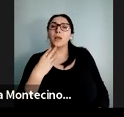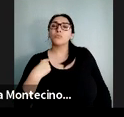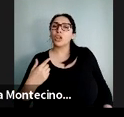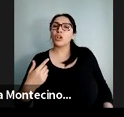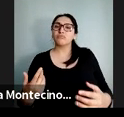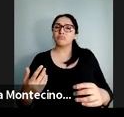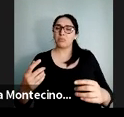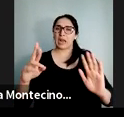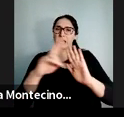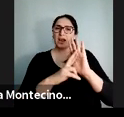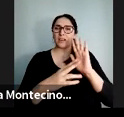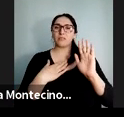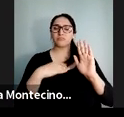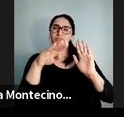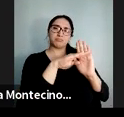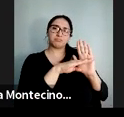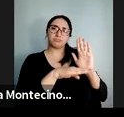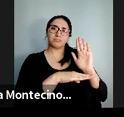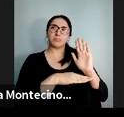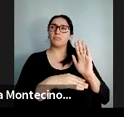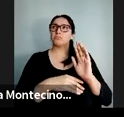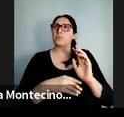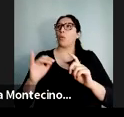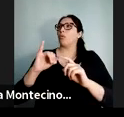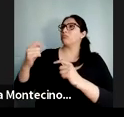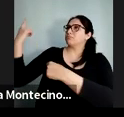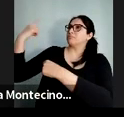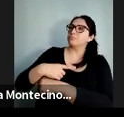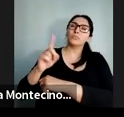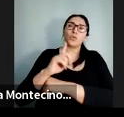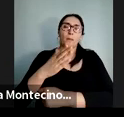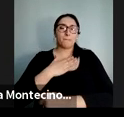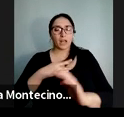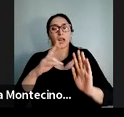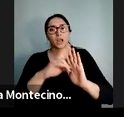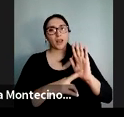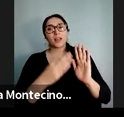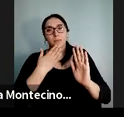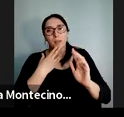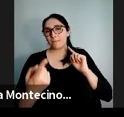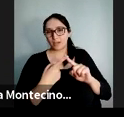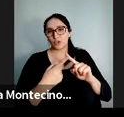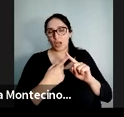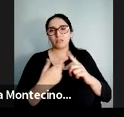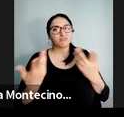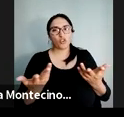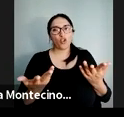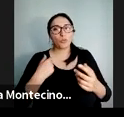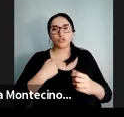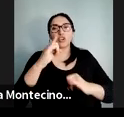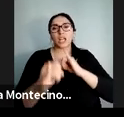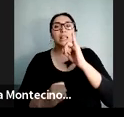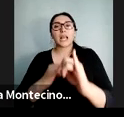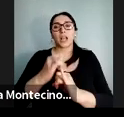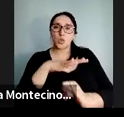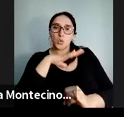nadie venga a decirles cómo hacerlo, sino que ustedes también tengan su propio código personal de cómo moverse